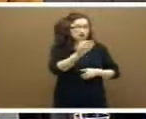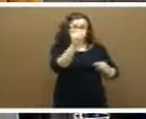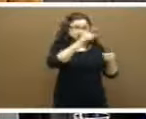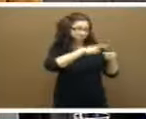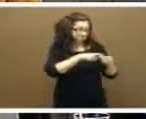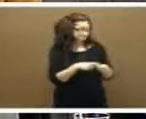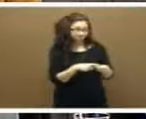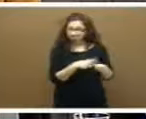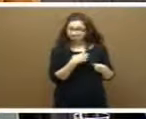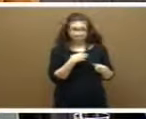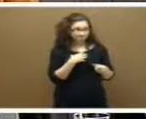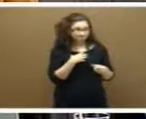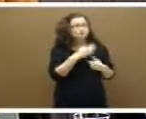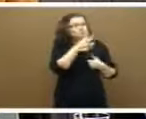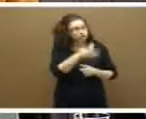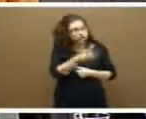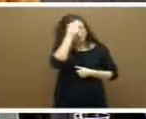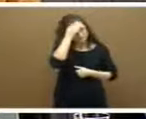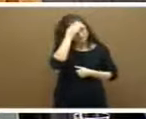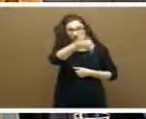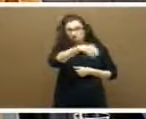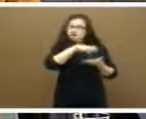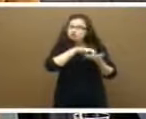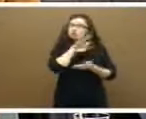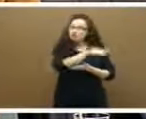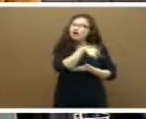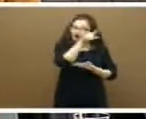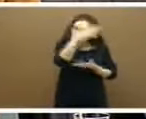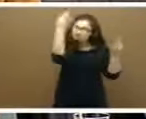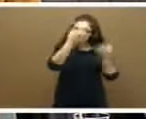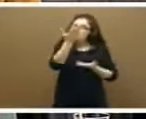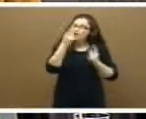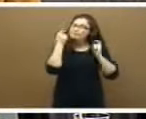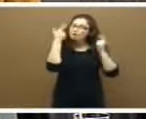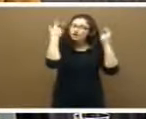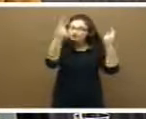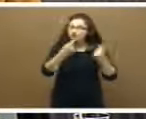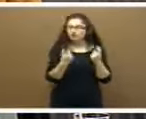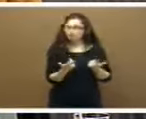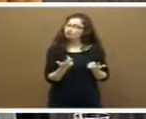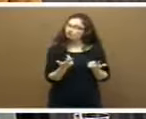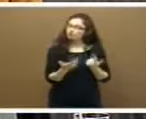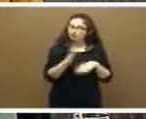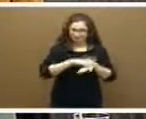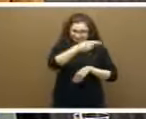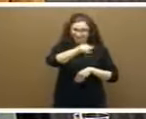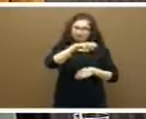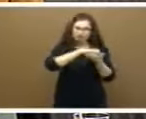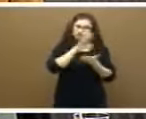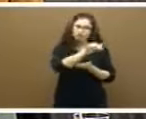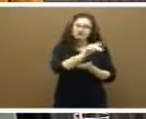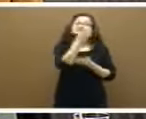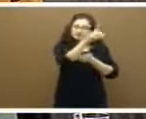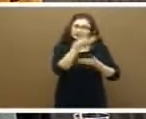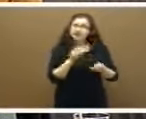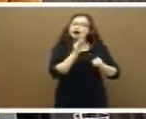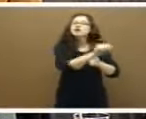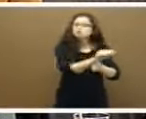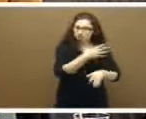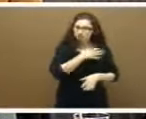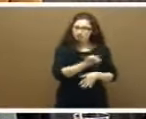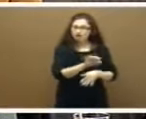que precisamente en esos centros donde también debería hacerse un esfuerzo para que reciban esas ayudas y puedan